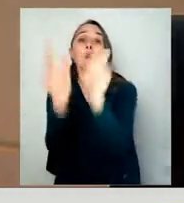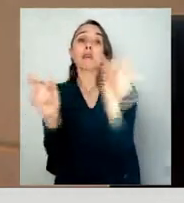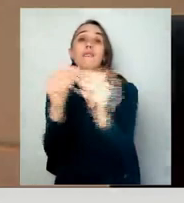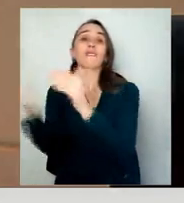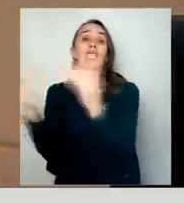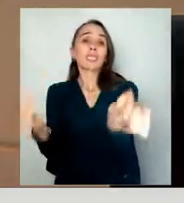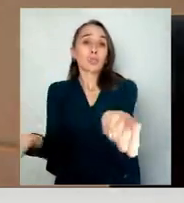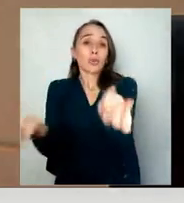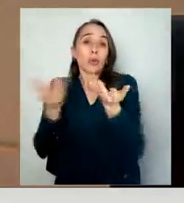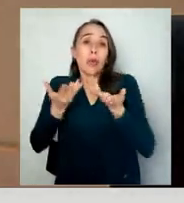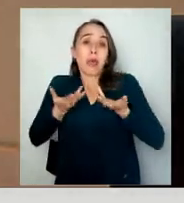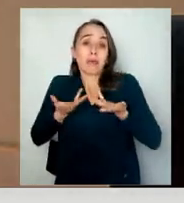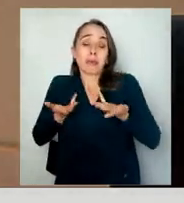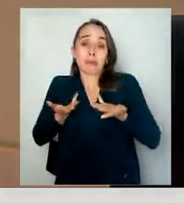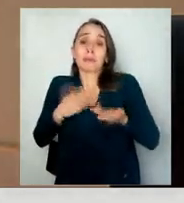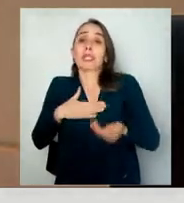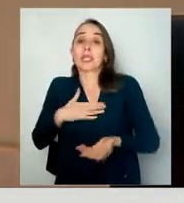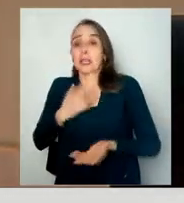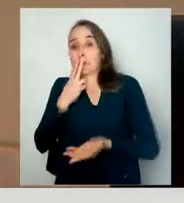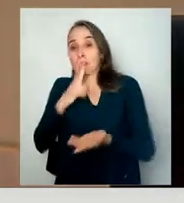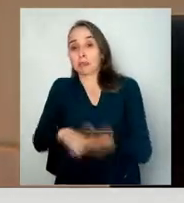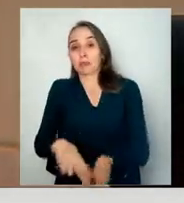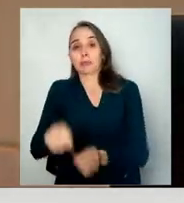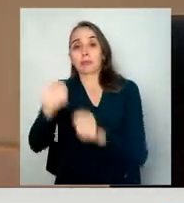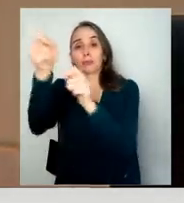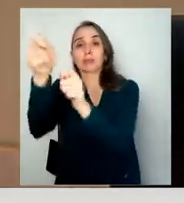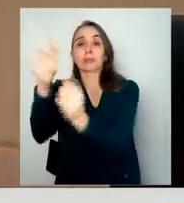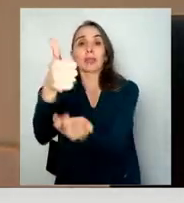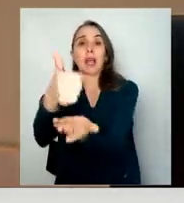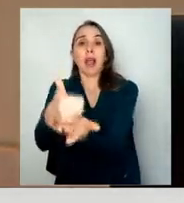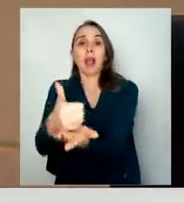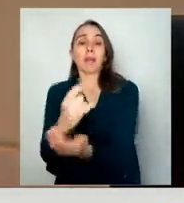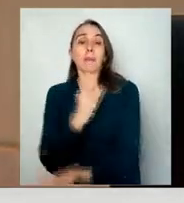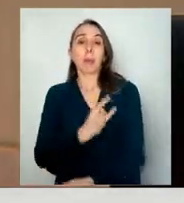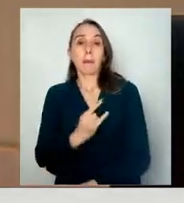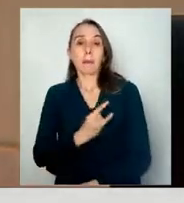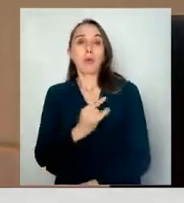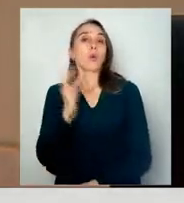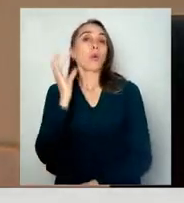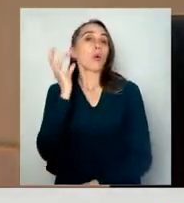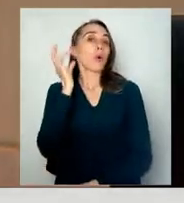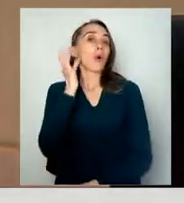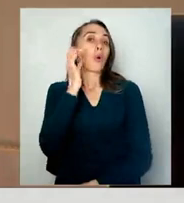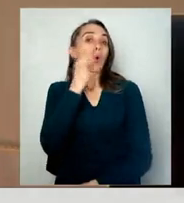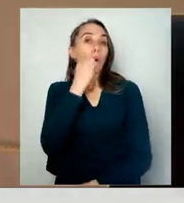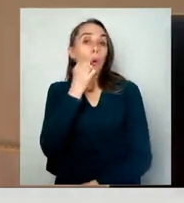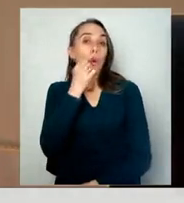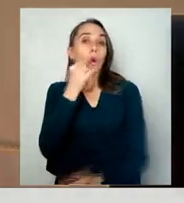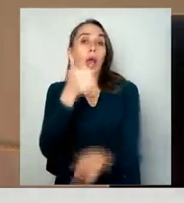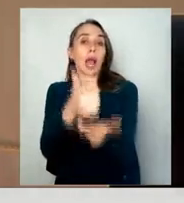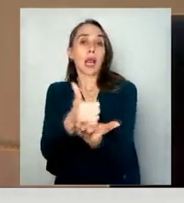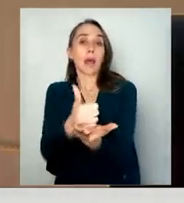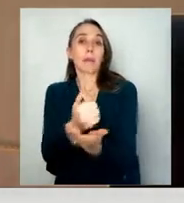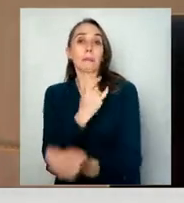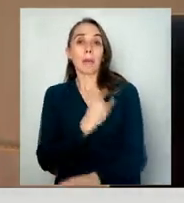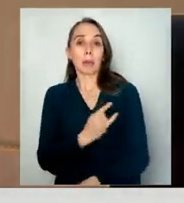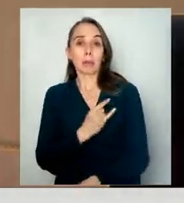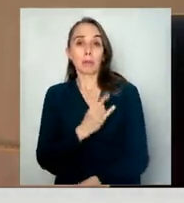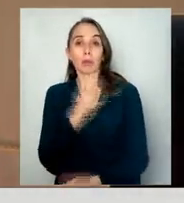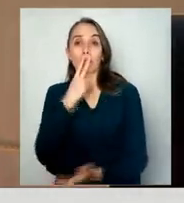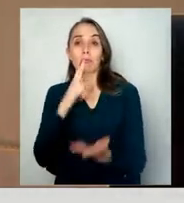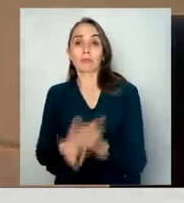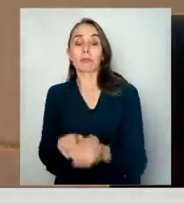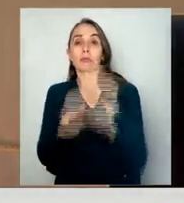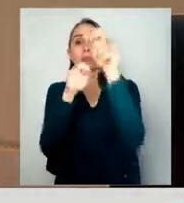y oficiar la alcaldía de maipú a la alcaldesa alcalde de maipú y al ministro